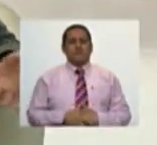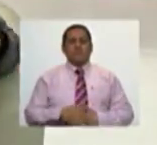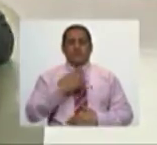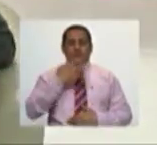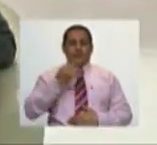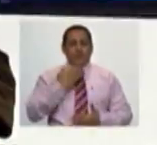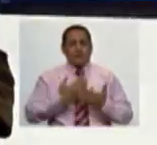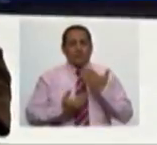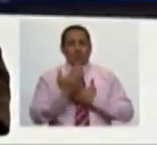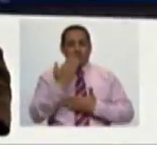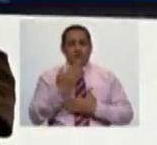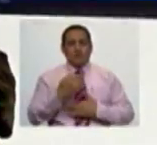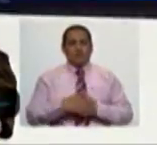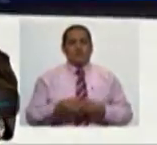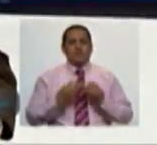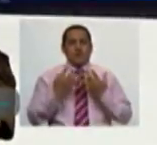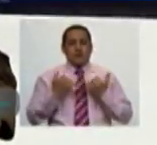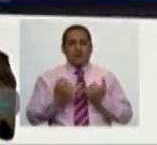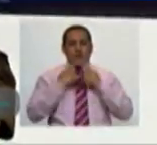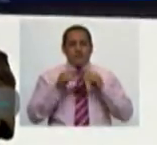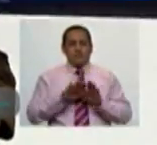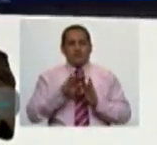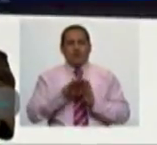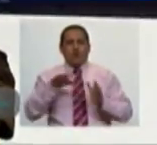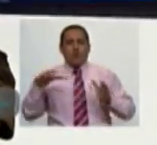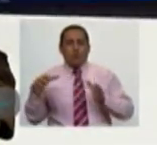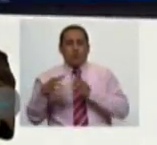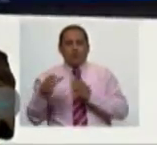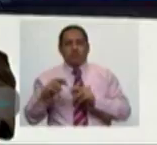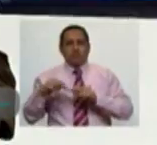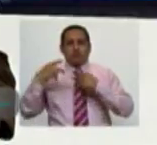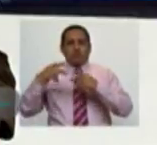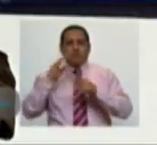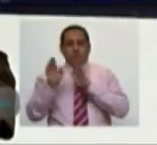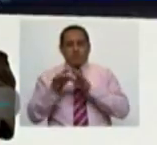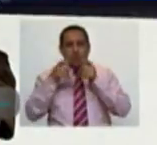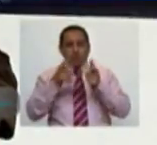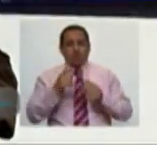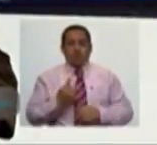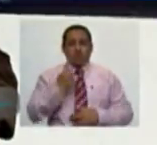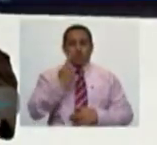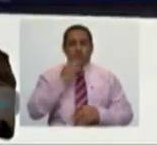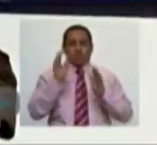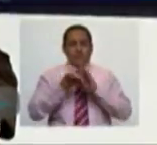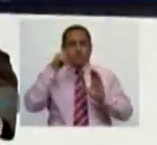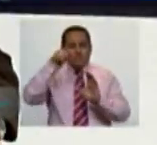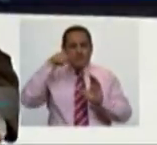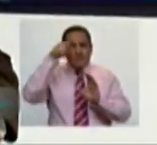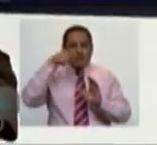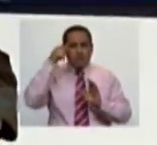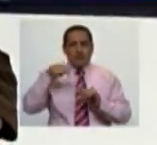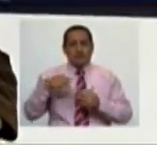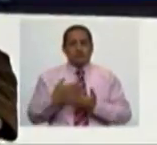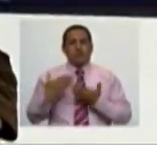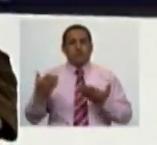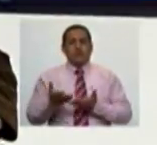Sí, sin duda. Buenos días, Rocío. Y estamos en el otro extremo del tema de la seguridad. Por un lado, la